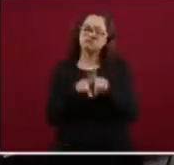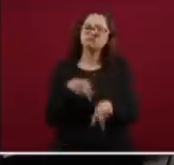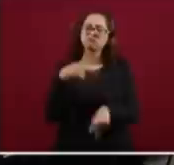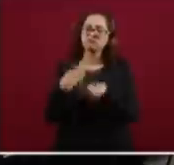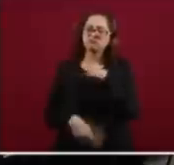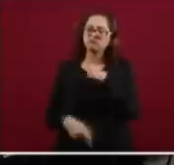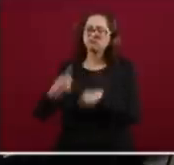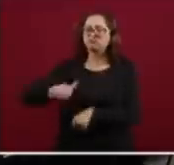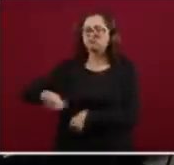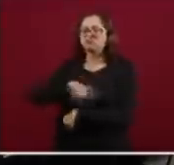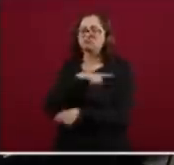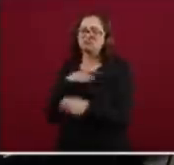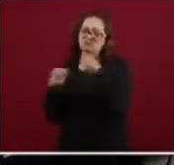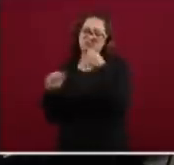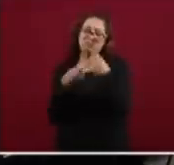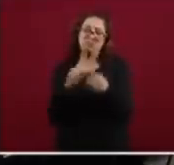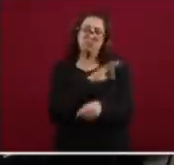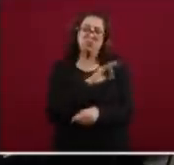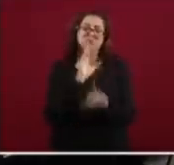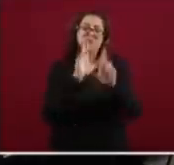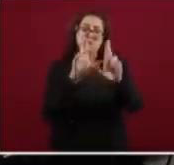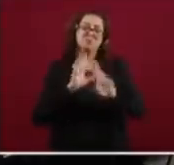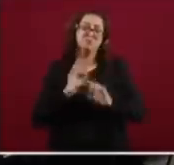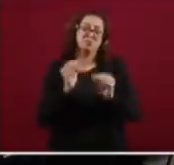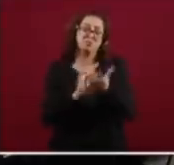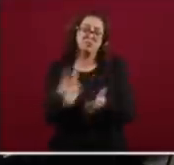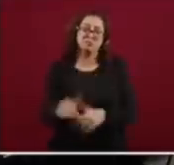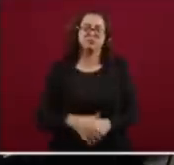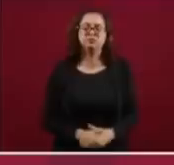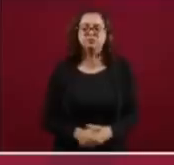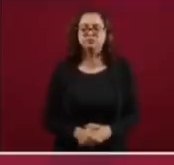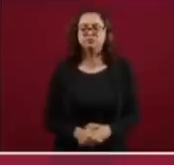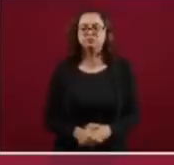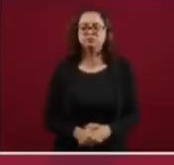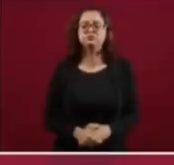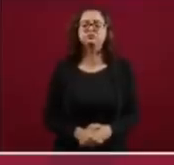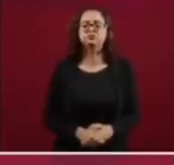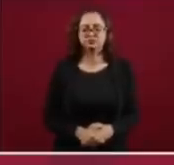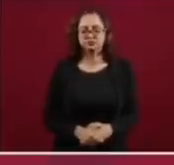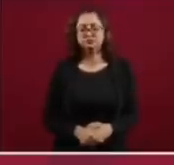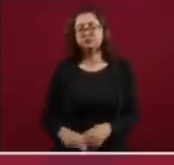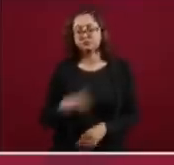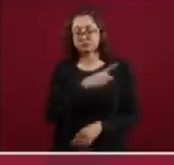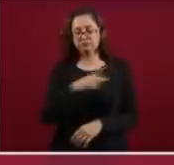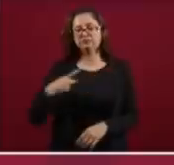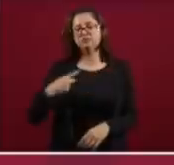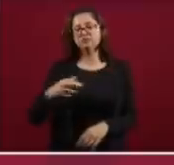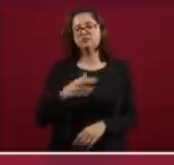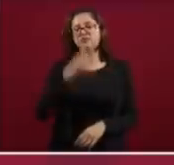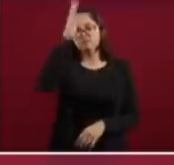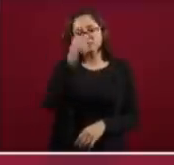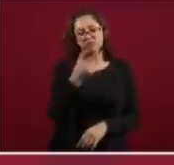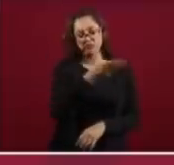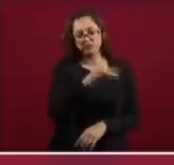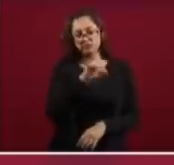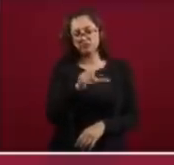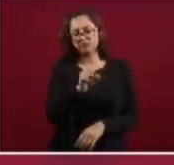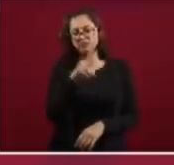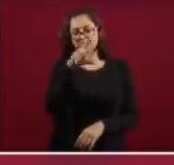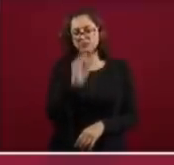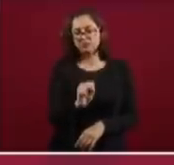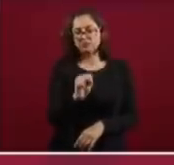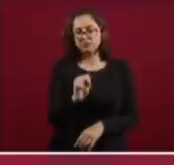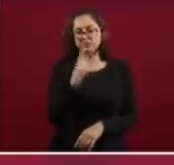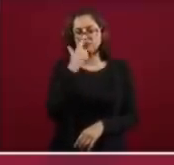para los periodistas en méxico si me puede responder después se integra si yo creo que ponerse de acuerdo con jesús hacer un plan éste ya no